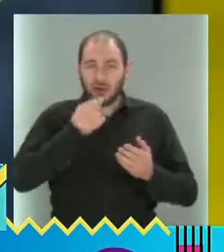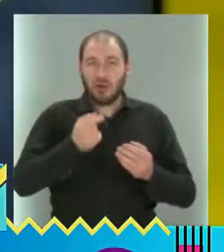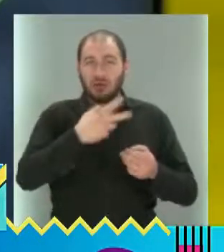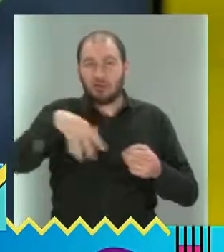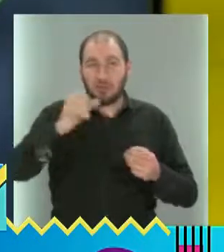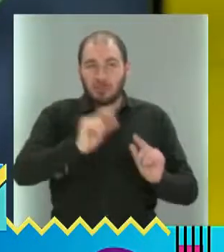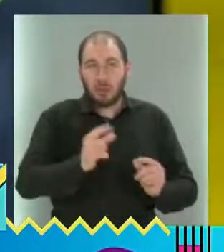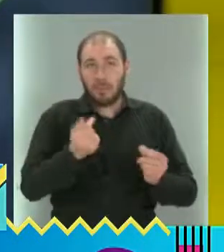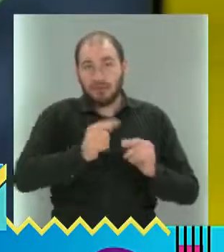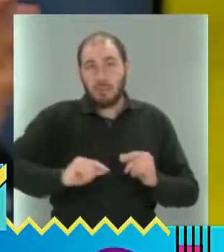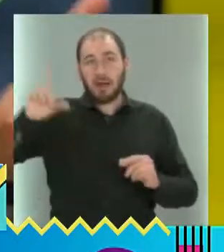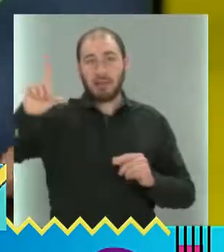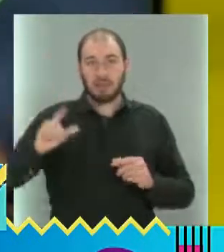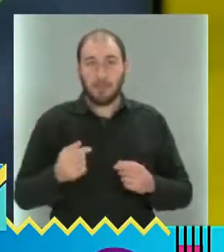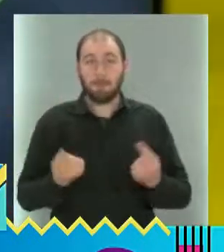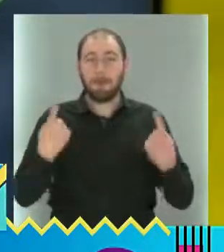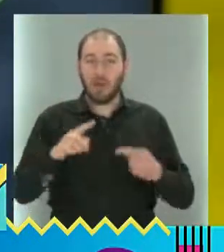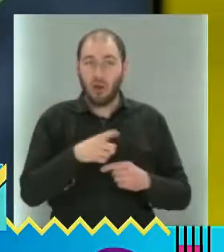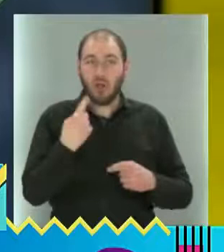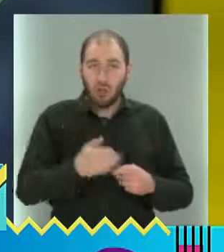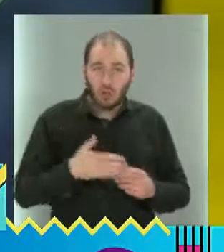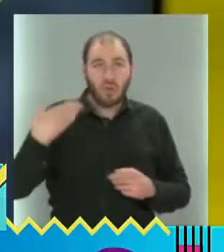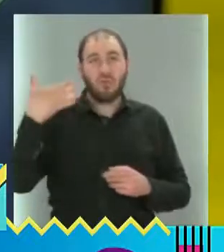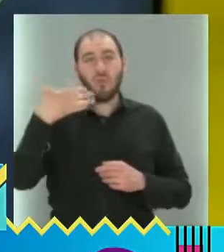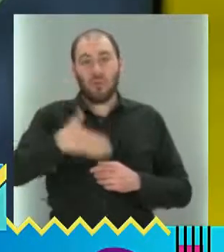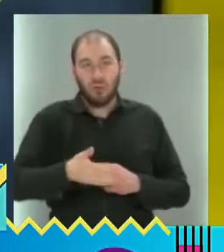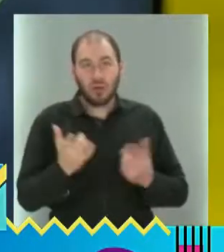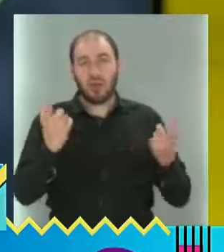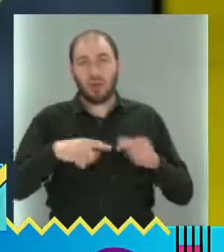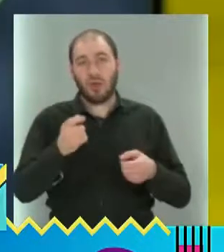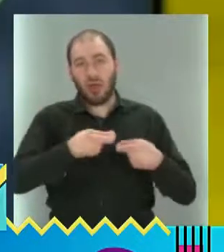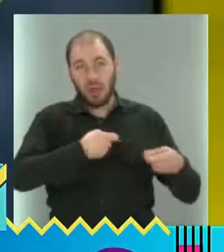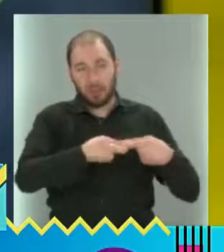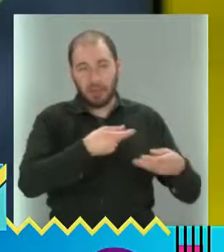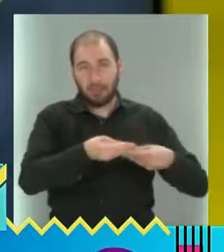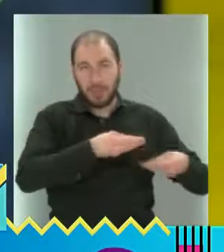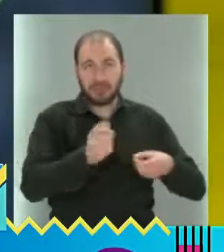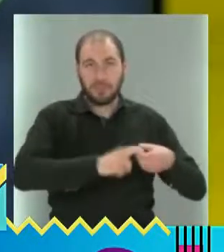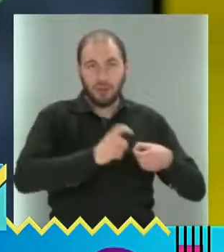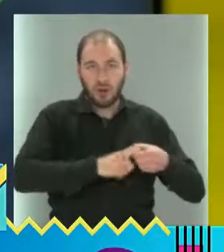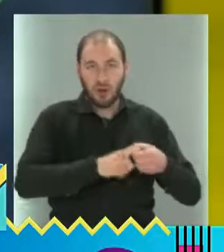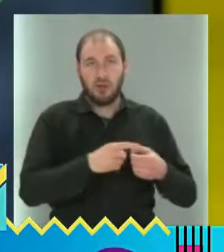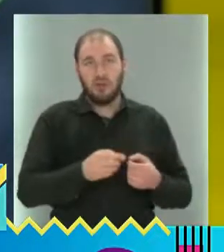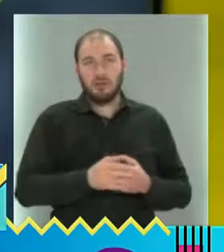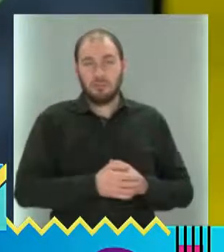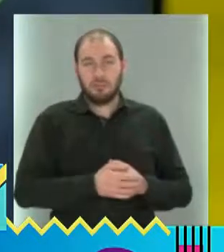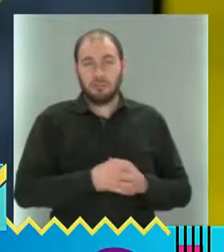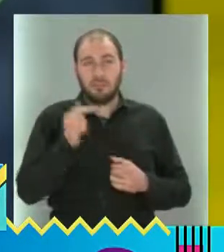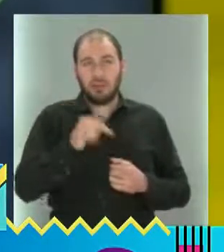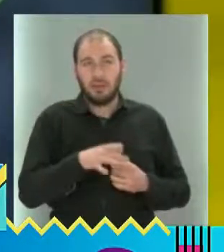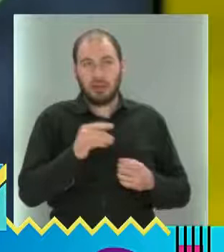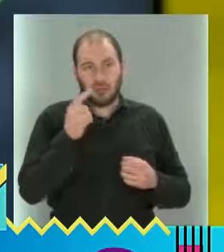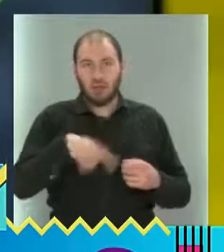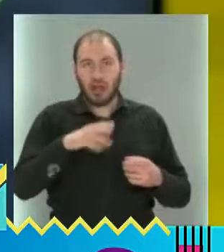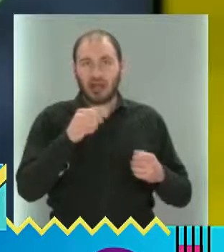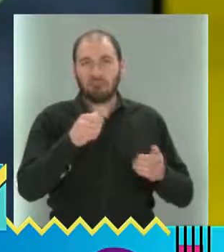flete termines con un precio más alto. Pero nosotros fuimos, nos juntamos con la petrolera e intentamos hacer,